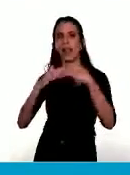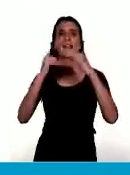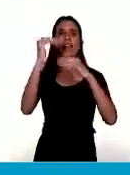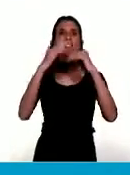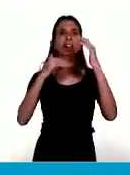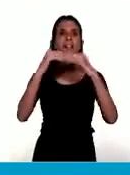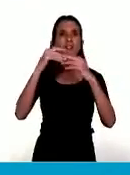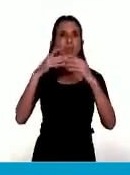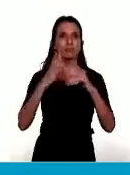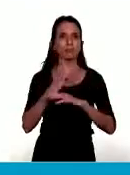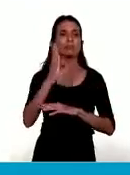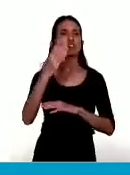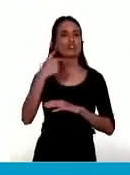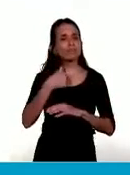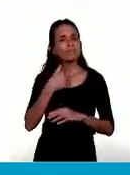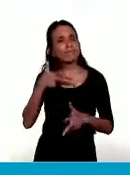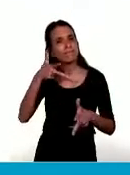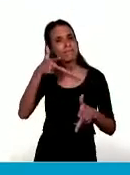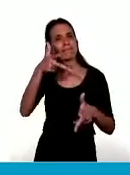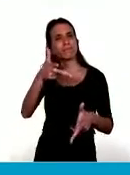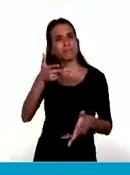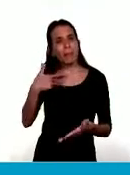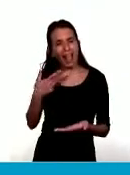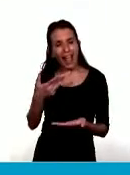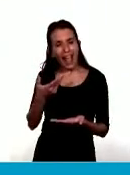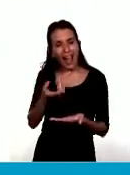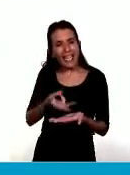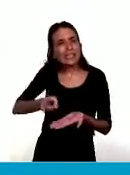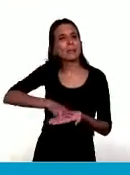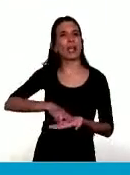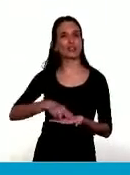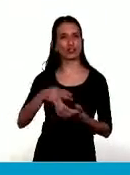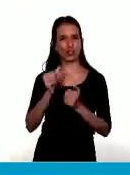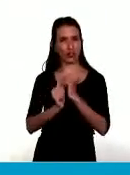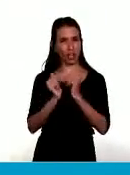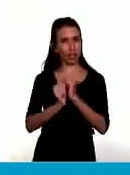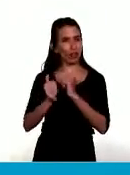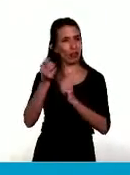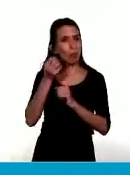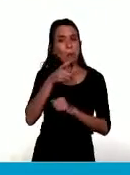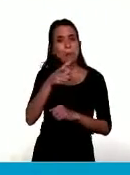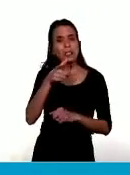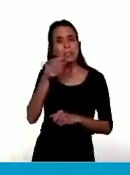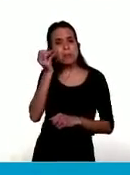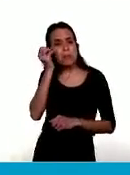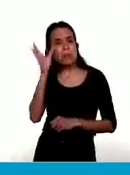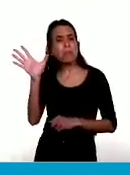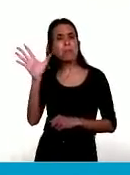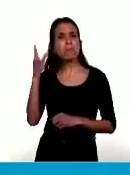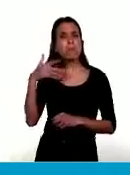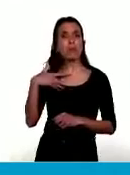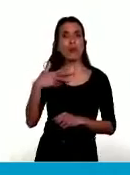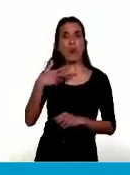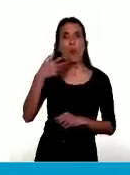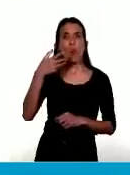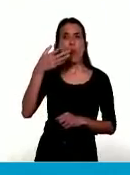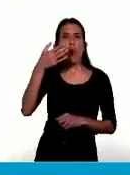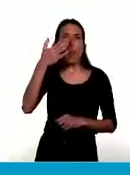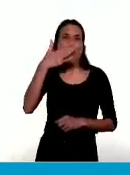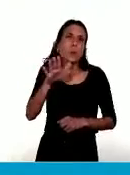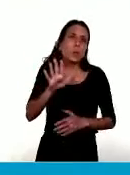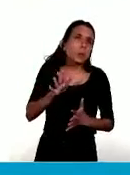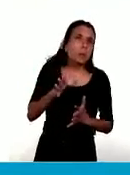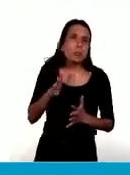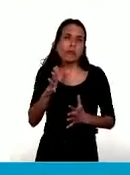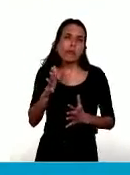un pequeño repaso por la historia inmediata de los últimos primeros años